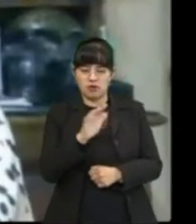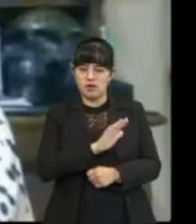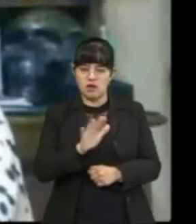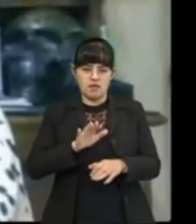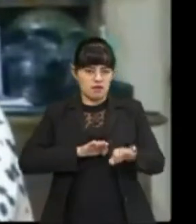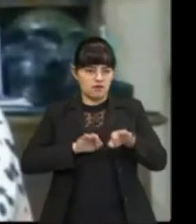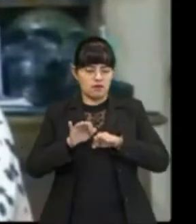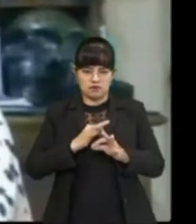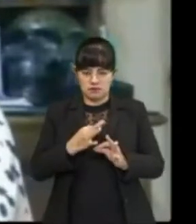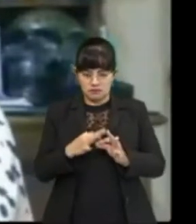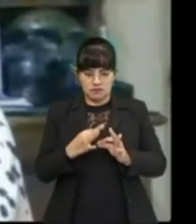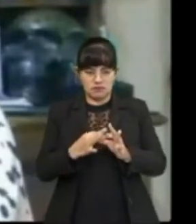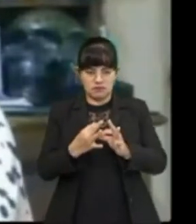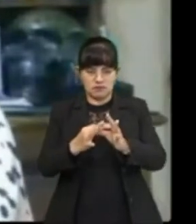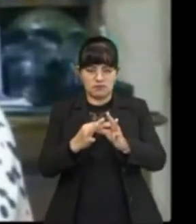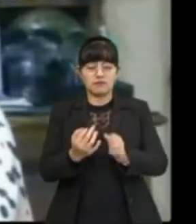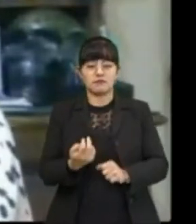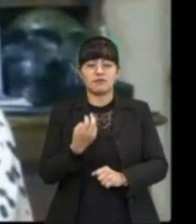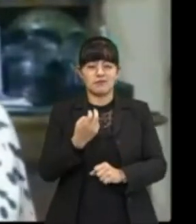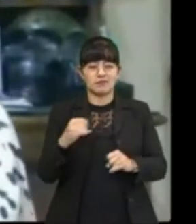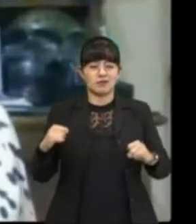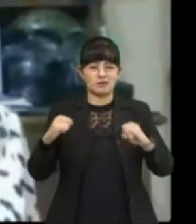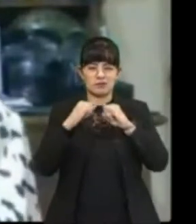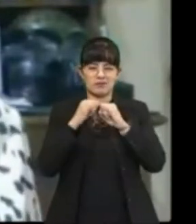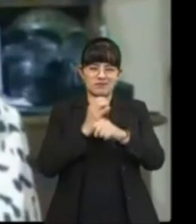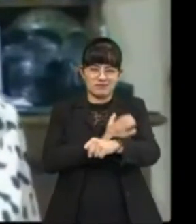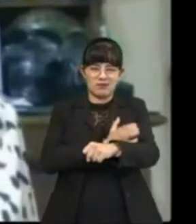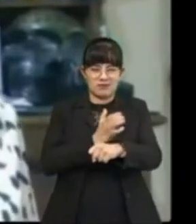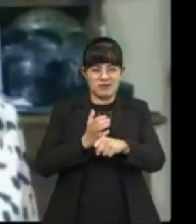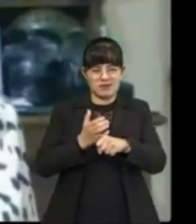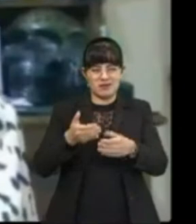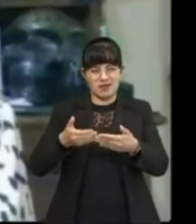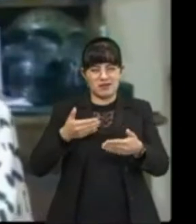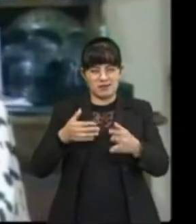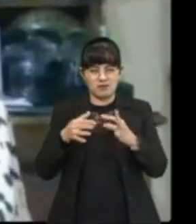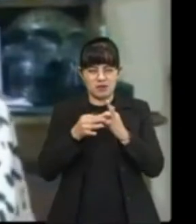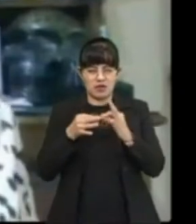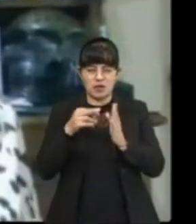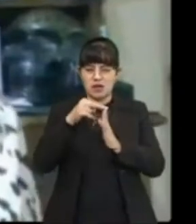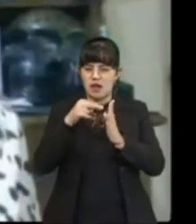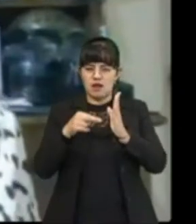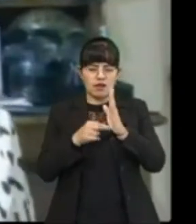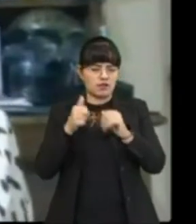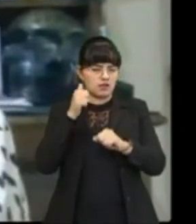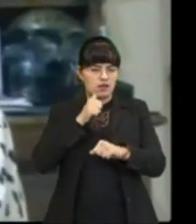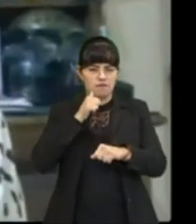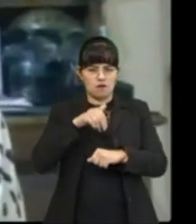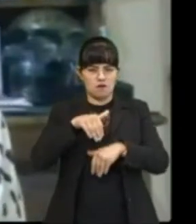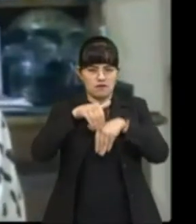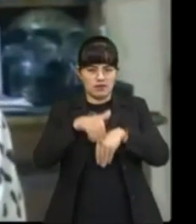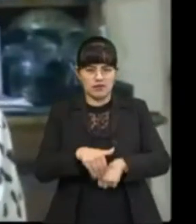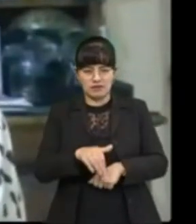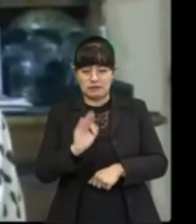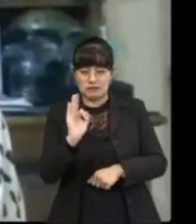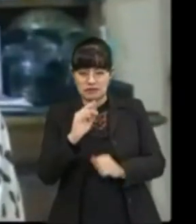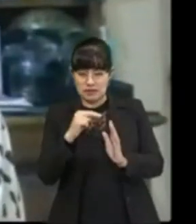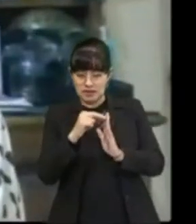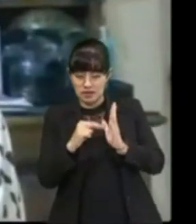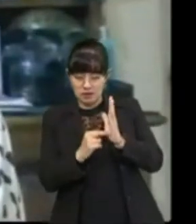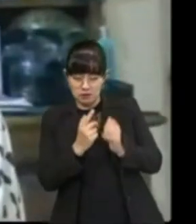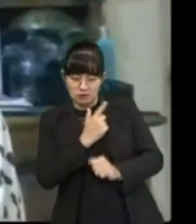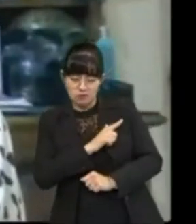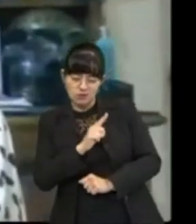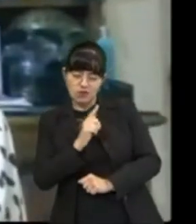Bueno, técnicamente los consejeros electorales son designados para un periodo específico y está establecido en la ley que no se